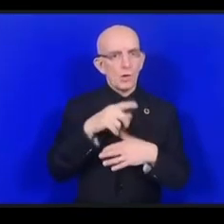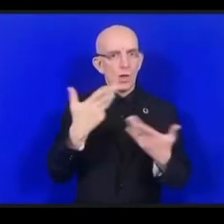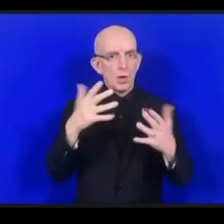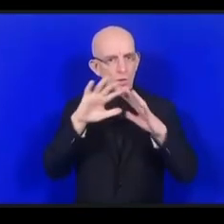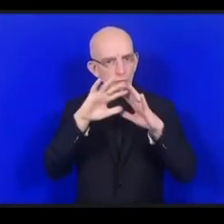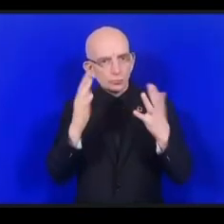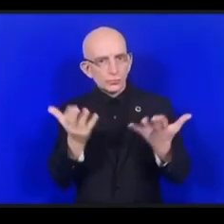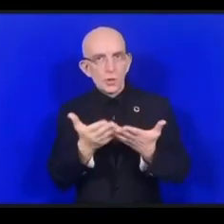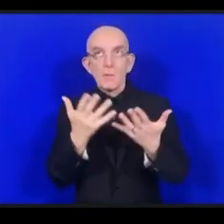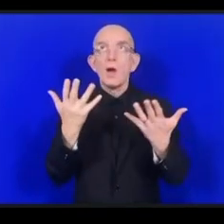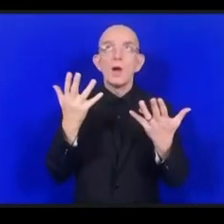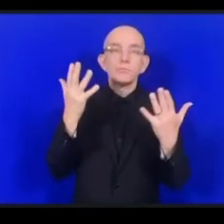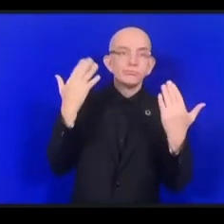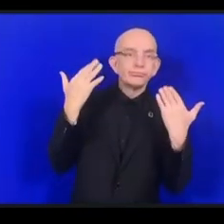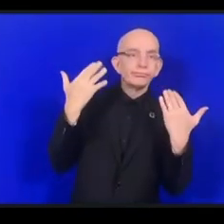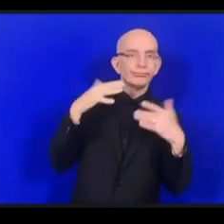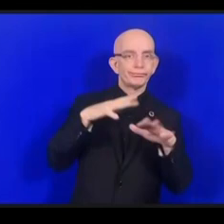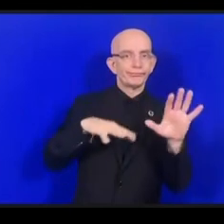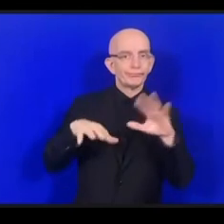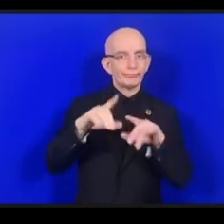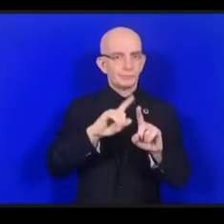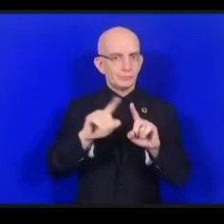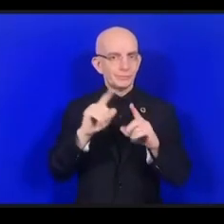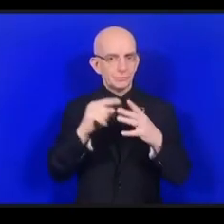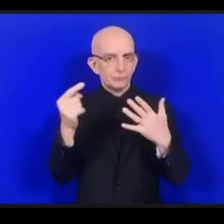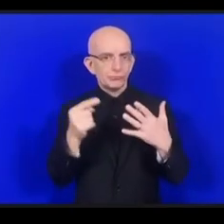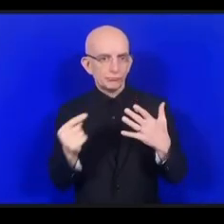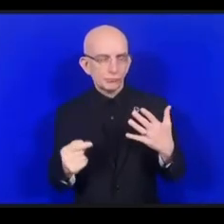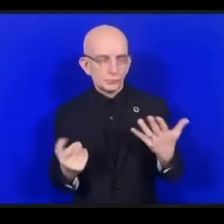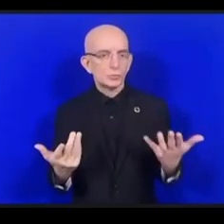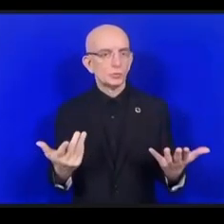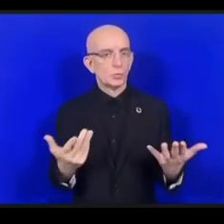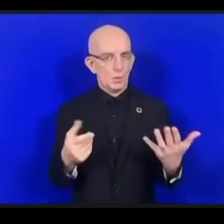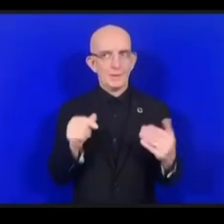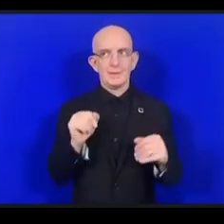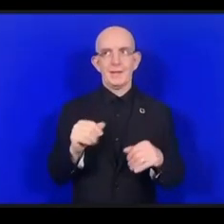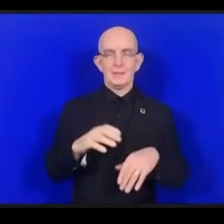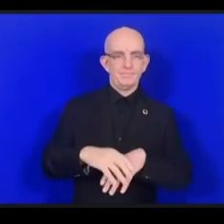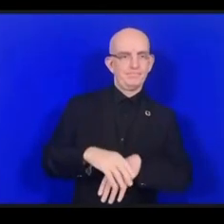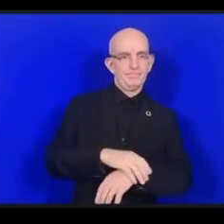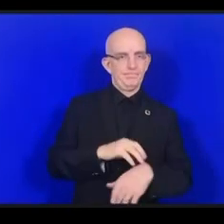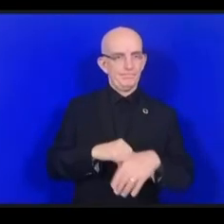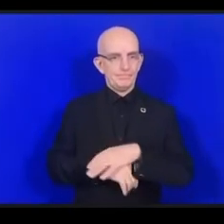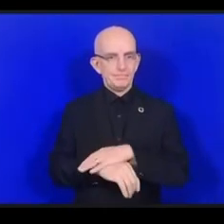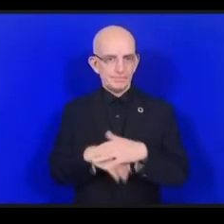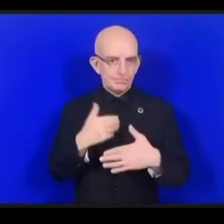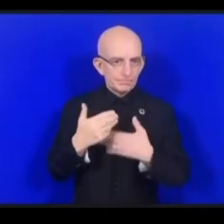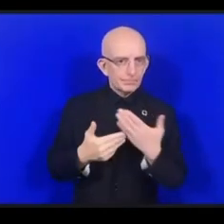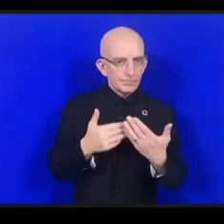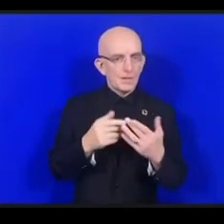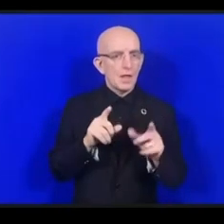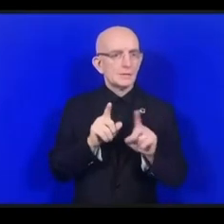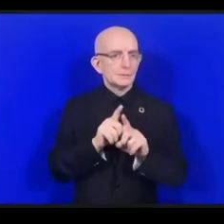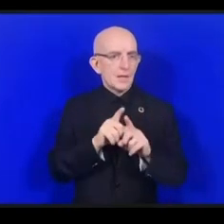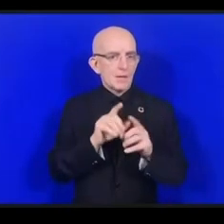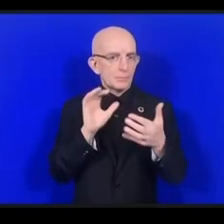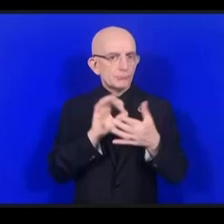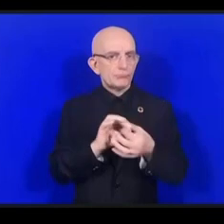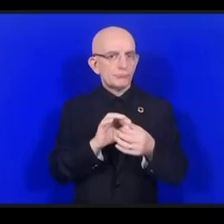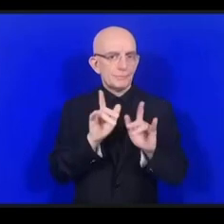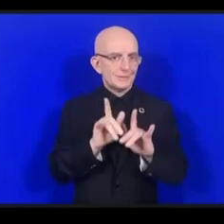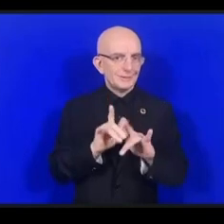para nosotros y además Eh pues poder participar en